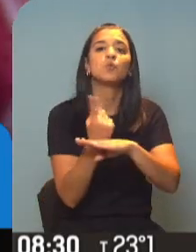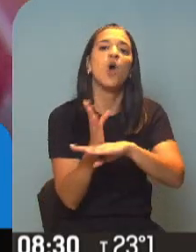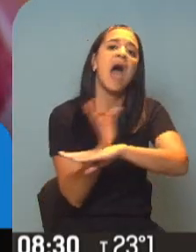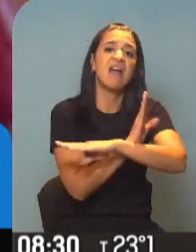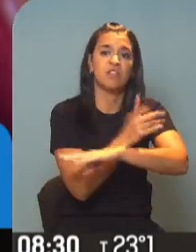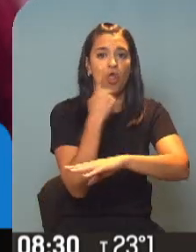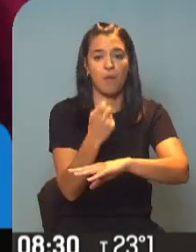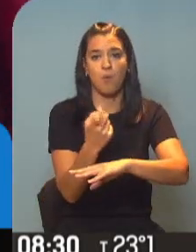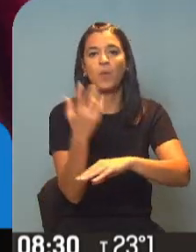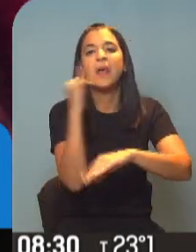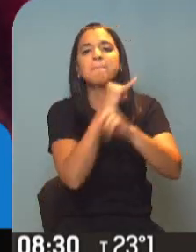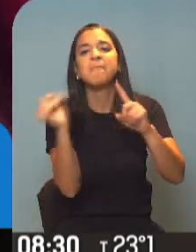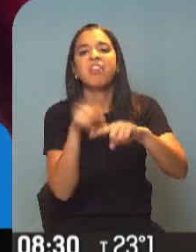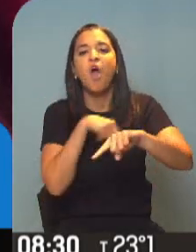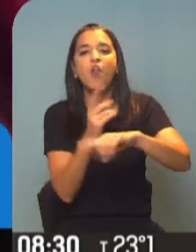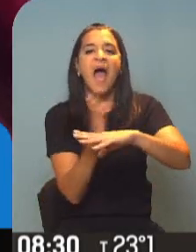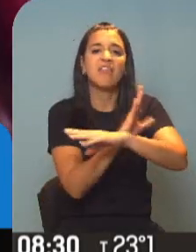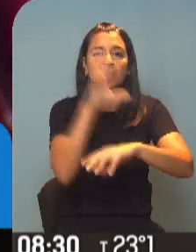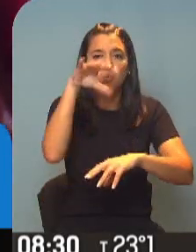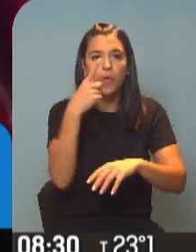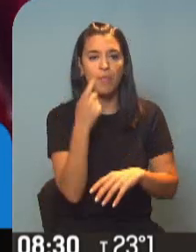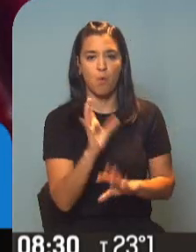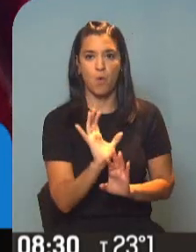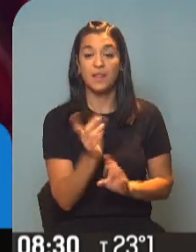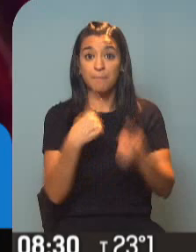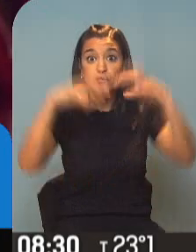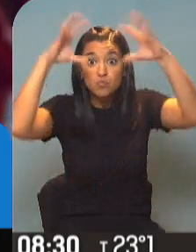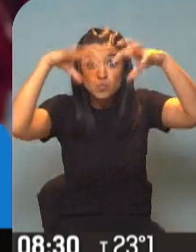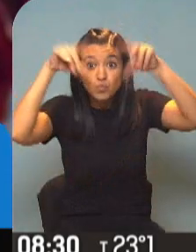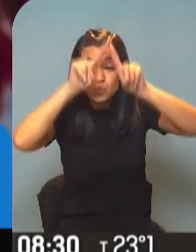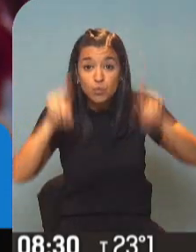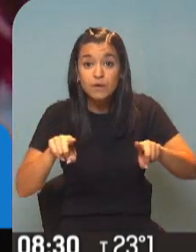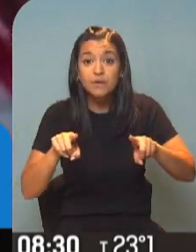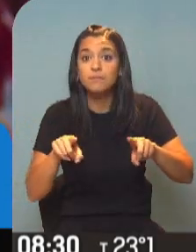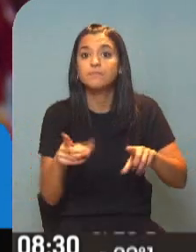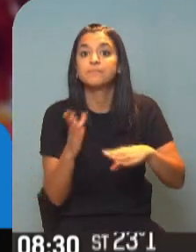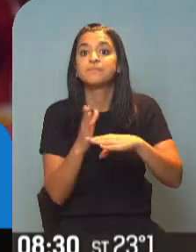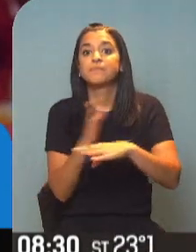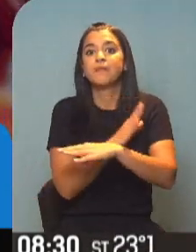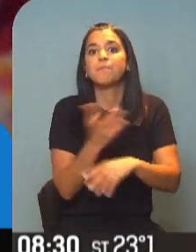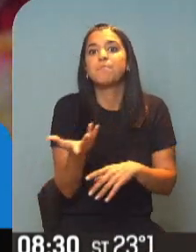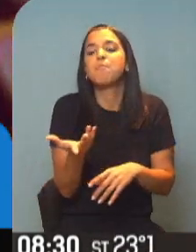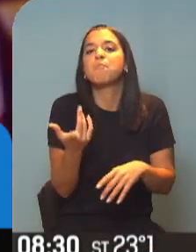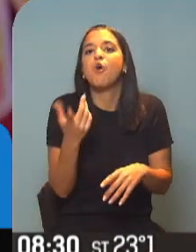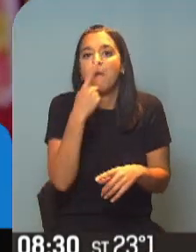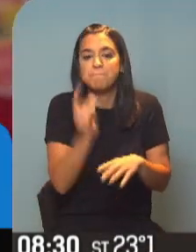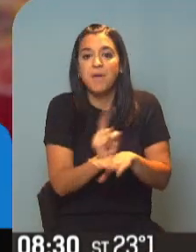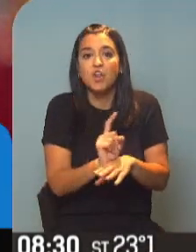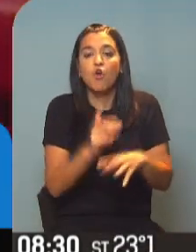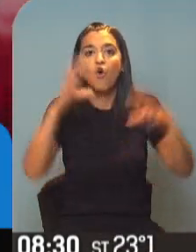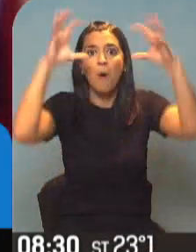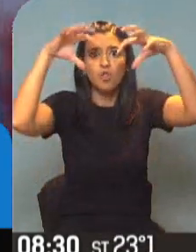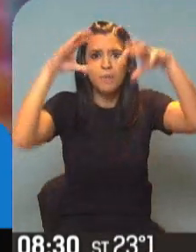la lluvia hace media hora antes de la lluvia entonces aparece una tormenta no anunciada estamos en el horno